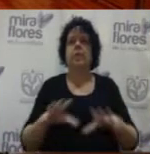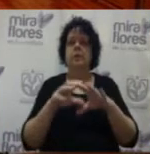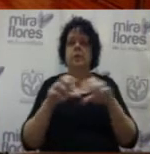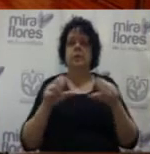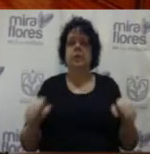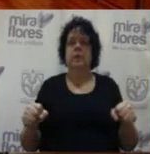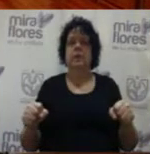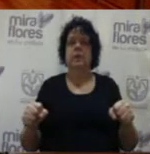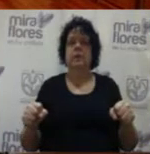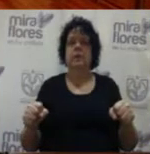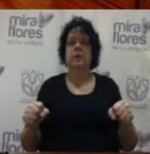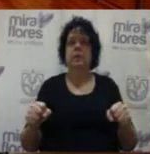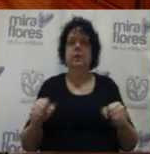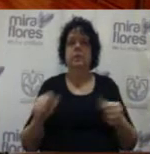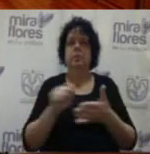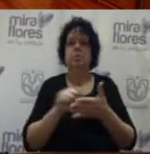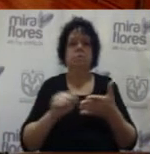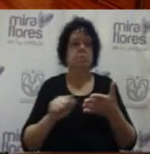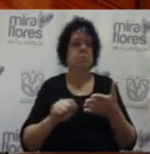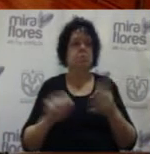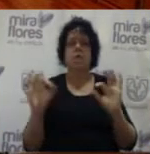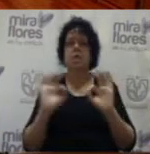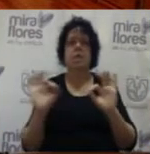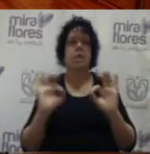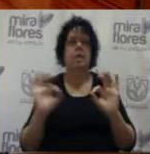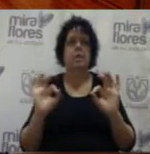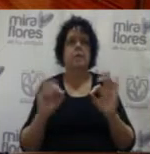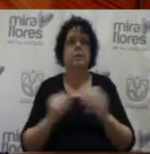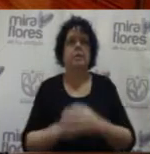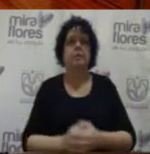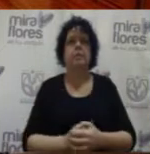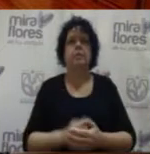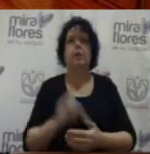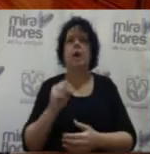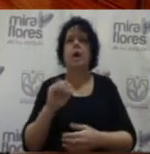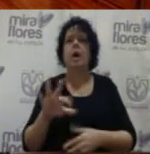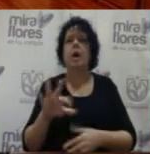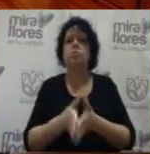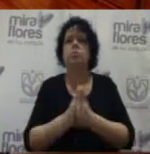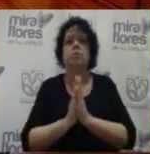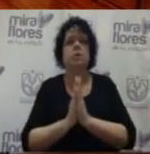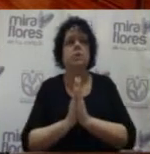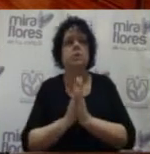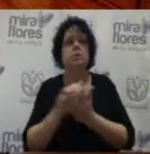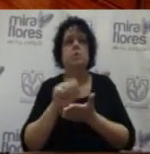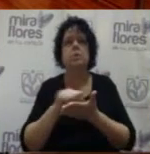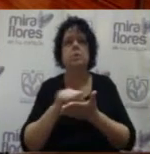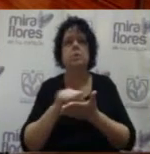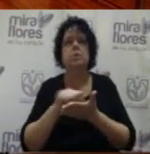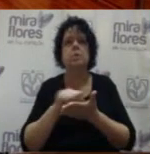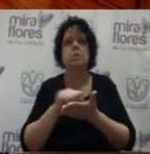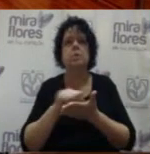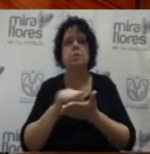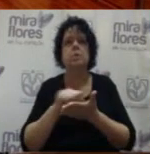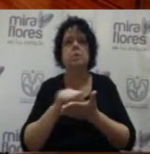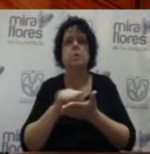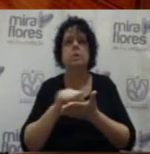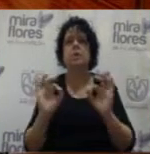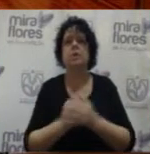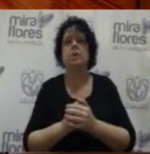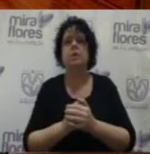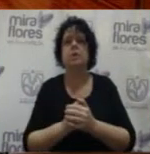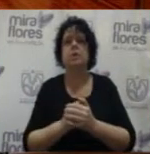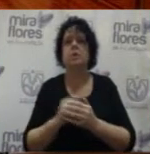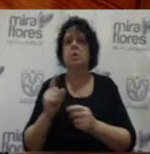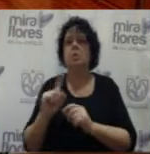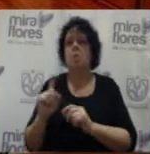General no tiene ningún documento que dar cuenta al Consejo Municipal. ¿Algún pedido por escrito? Ninguno, señor alcalde.